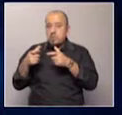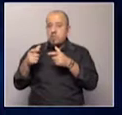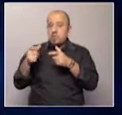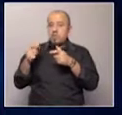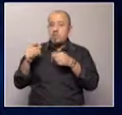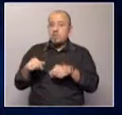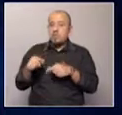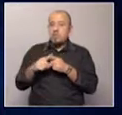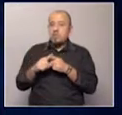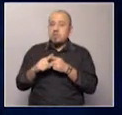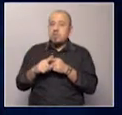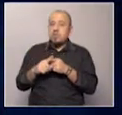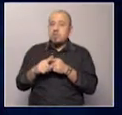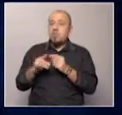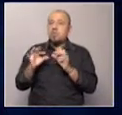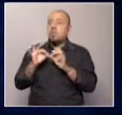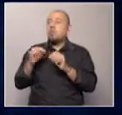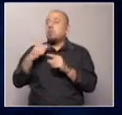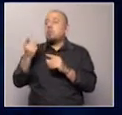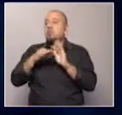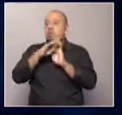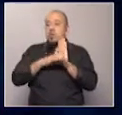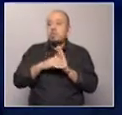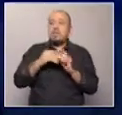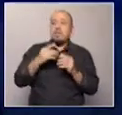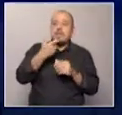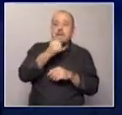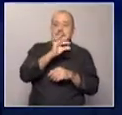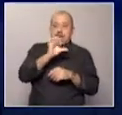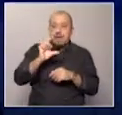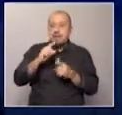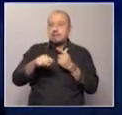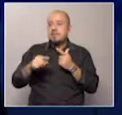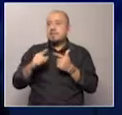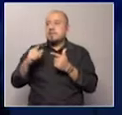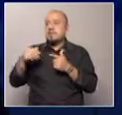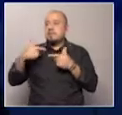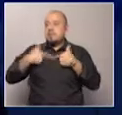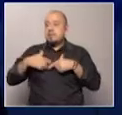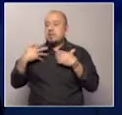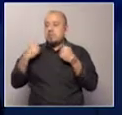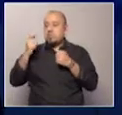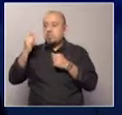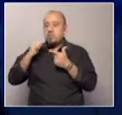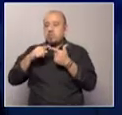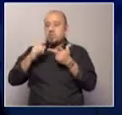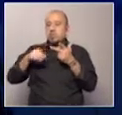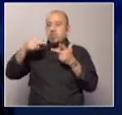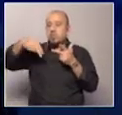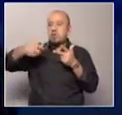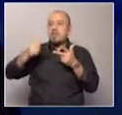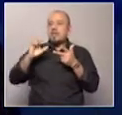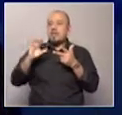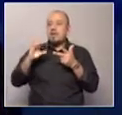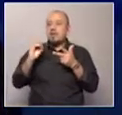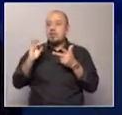obsta a todo lo que puede hacer otros programas de hace de misterio interior narcóticos anónimos que es una tarea espectacular en toda la sociedad